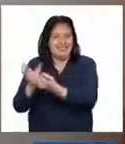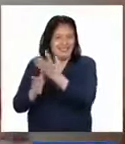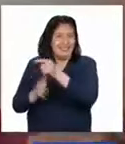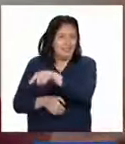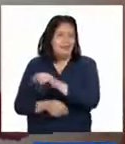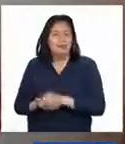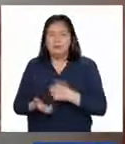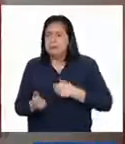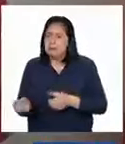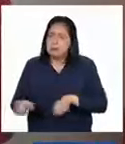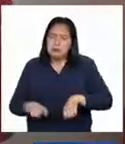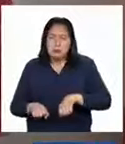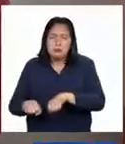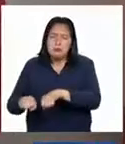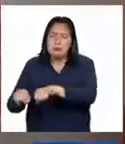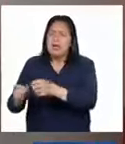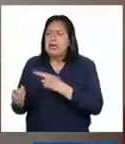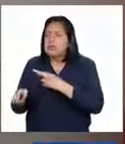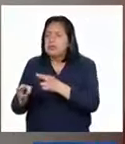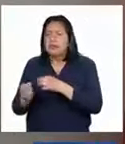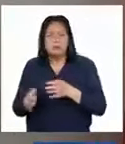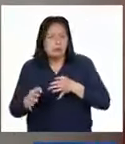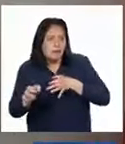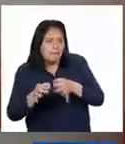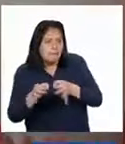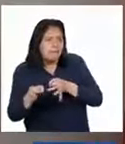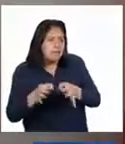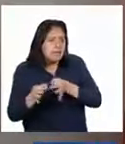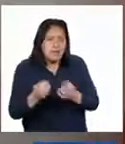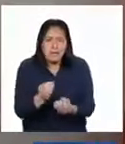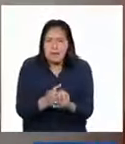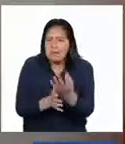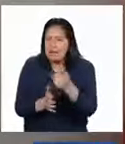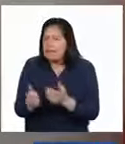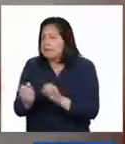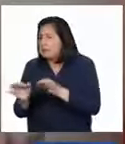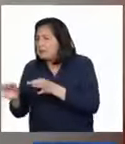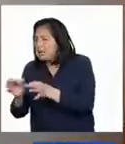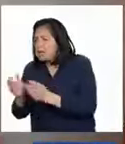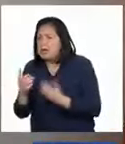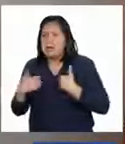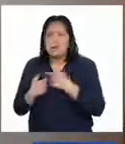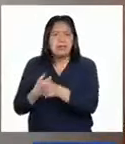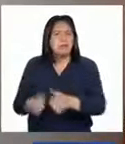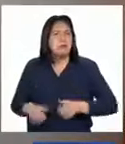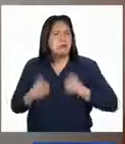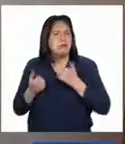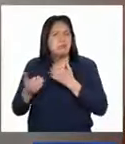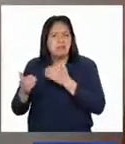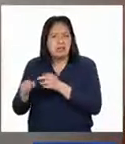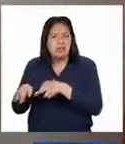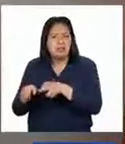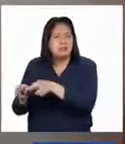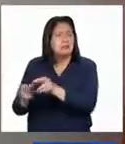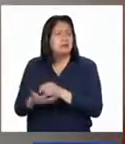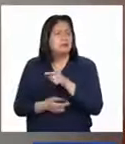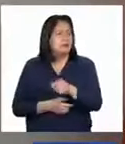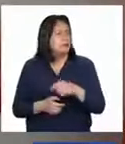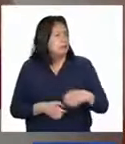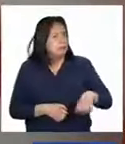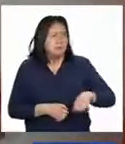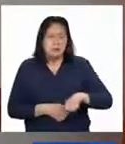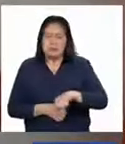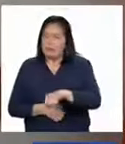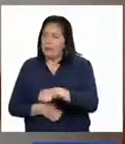Arequipa. Nos llevaba hasta allí para explicarnos sobre las plantas y los animales que viven cerca del río. Esos